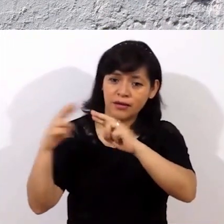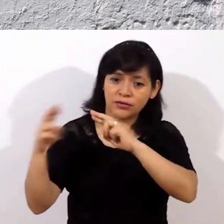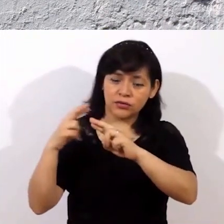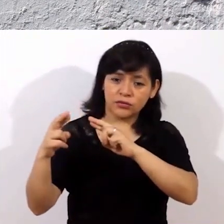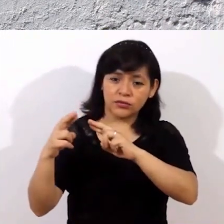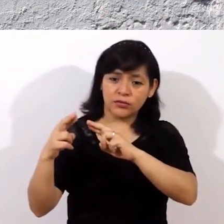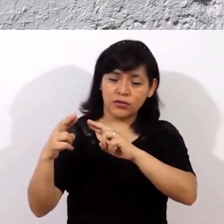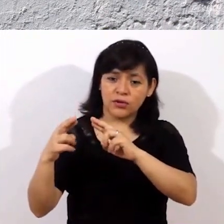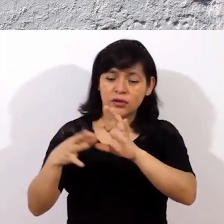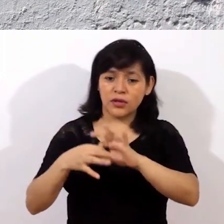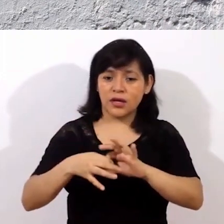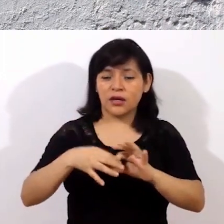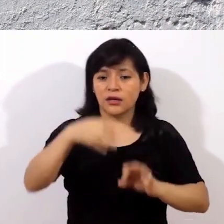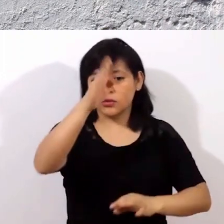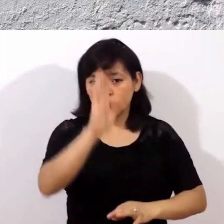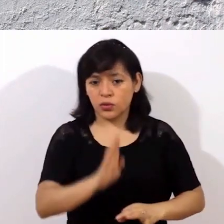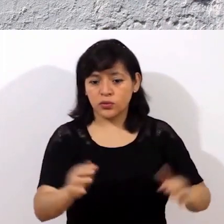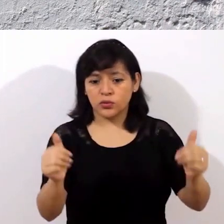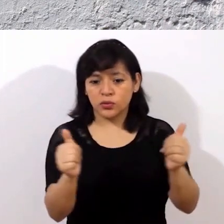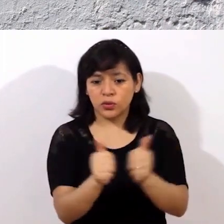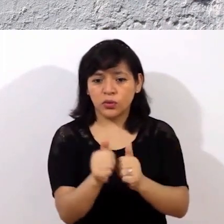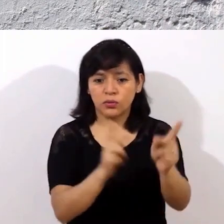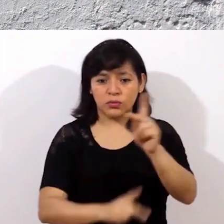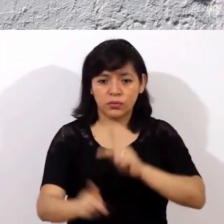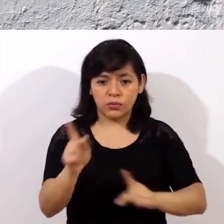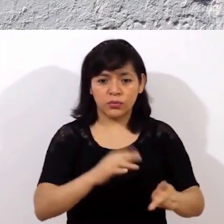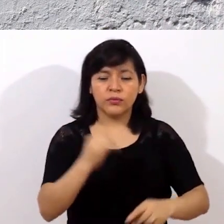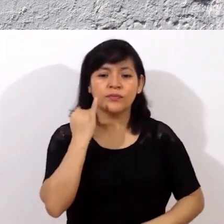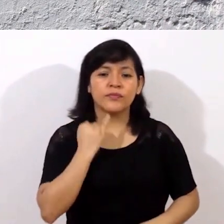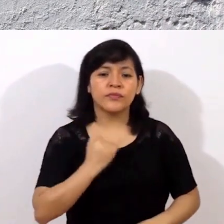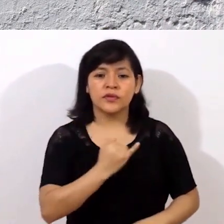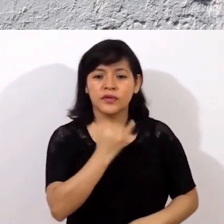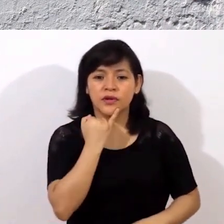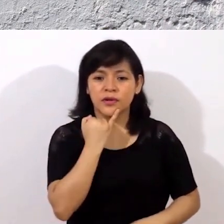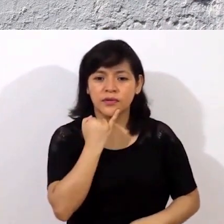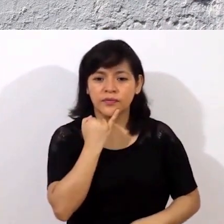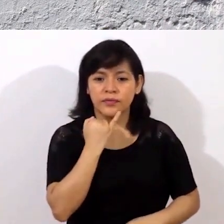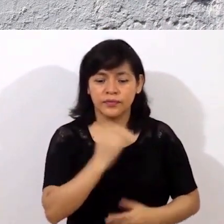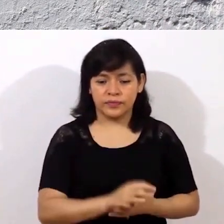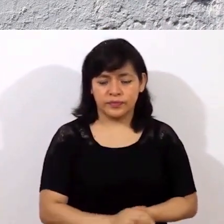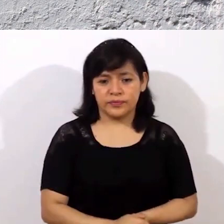la relación de Israel y Dios, Dios e Israel. Así que